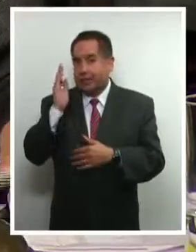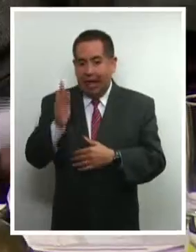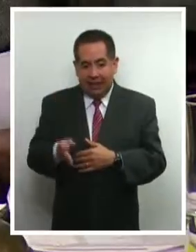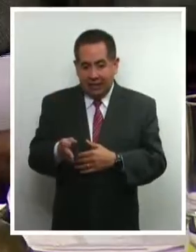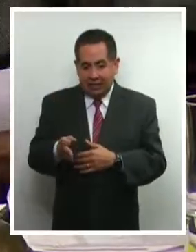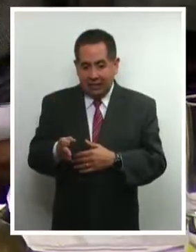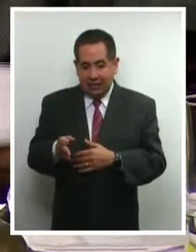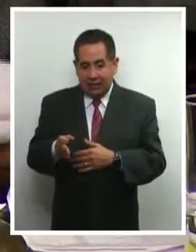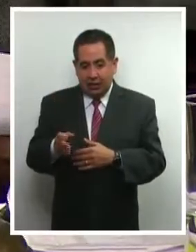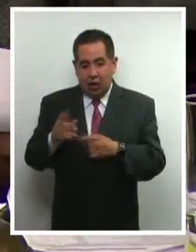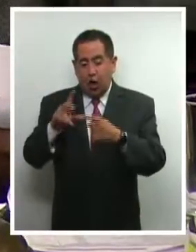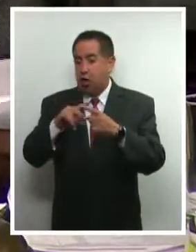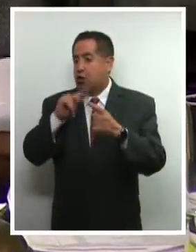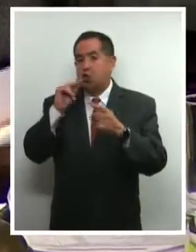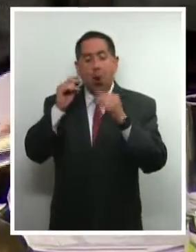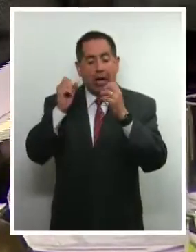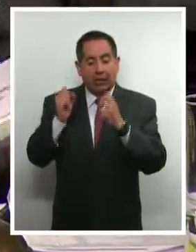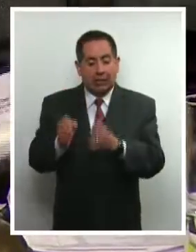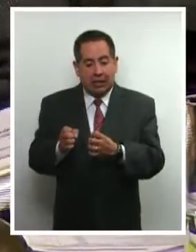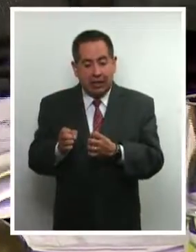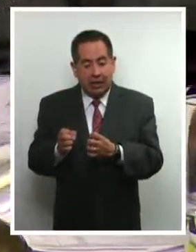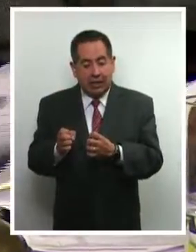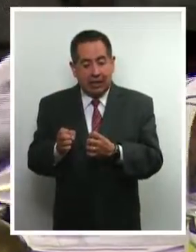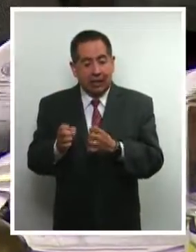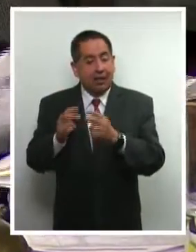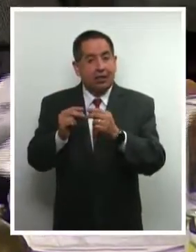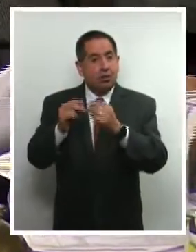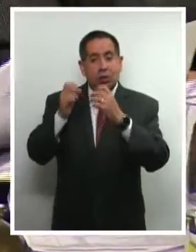aceptadas y que no están